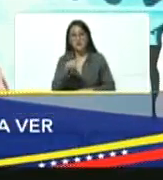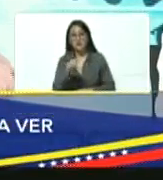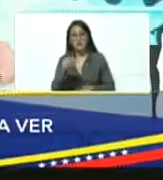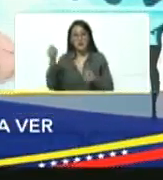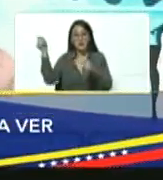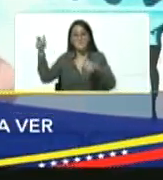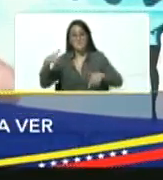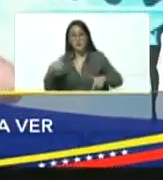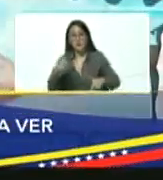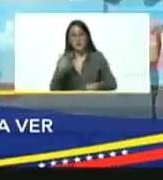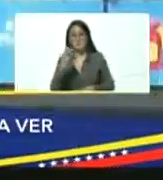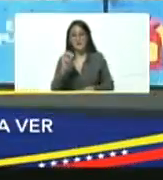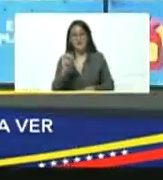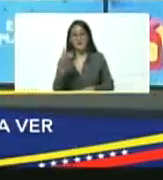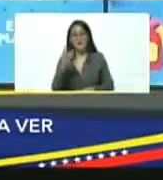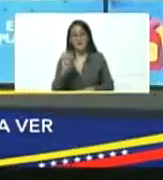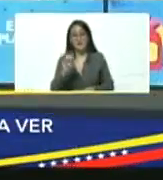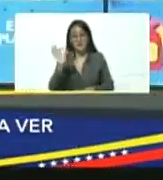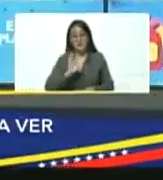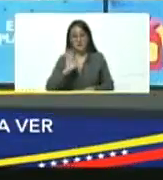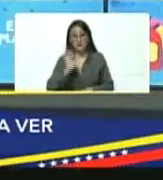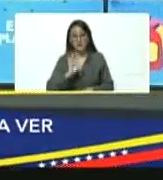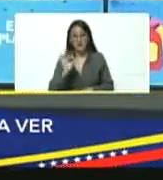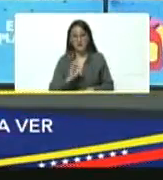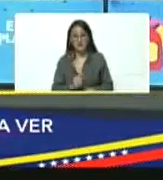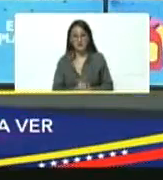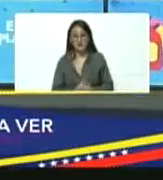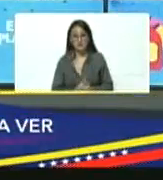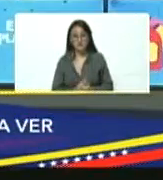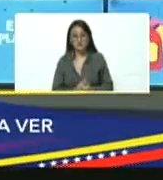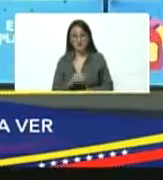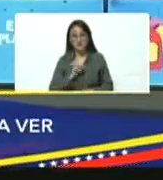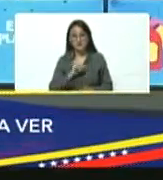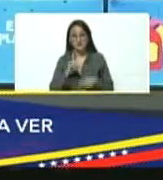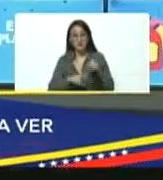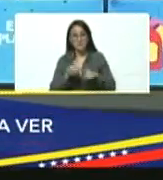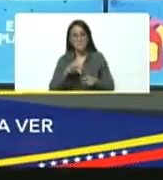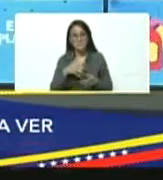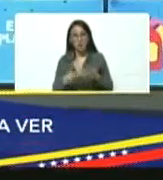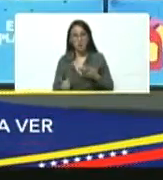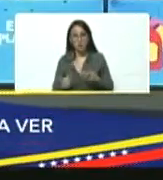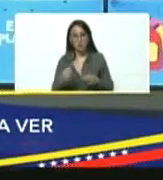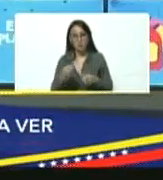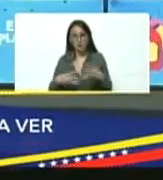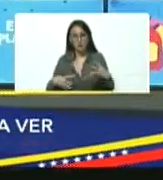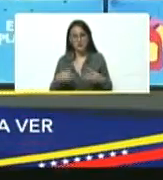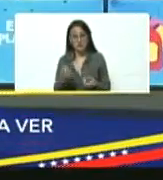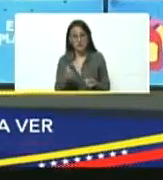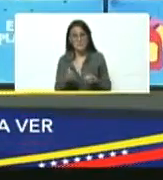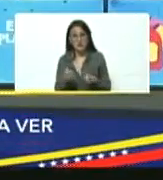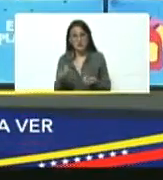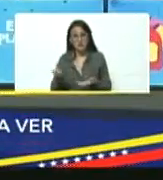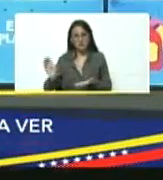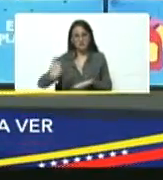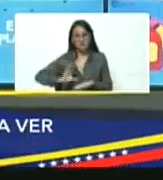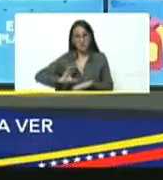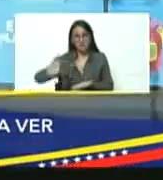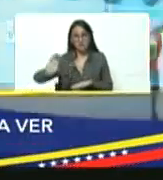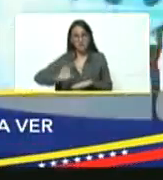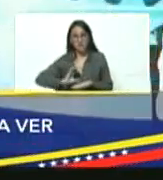exporten 20, 30% de sus productos. Eso es platica que entra.